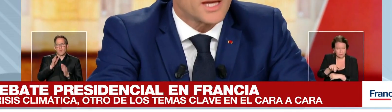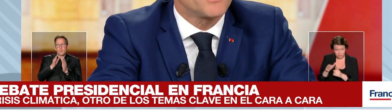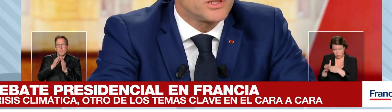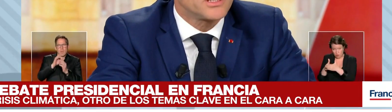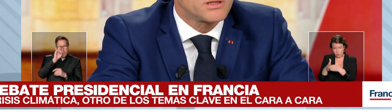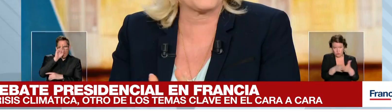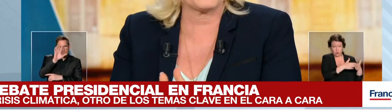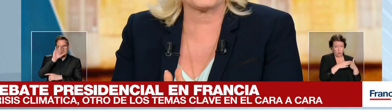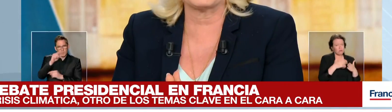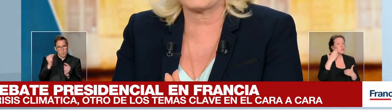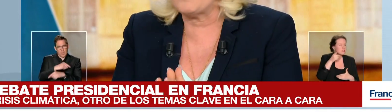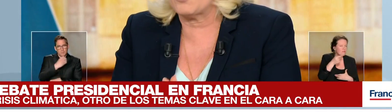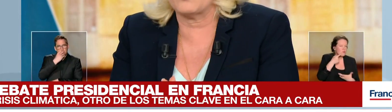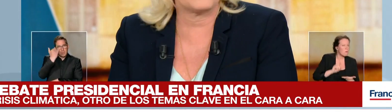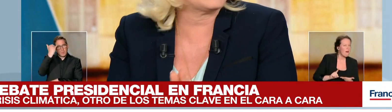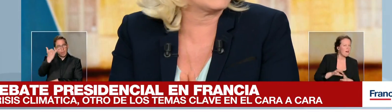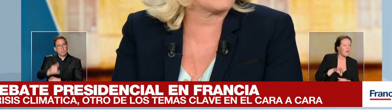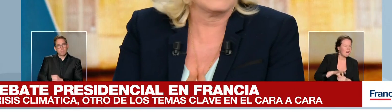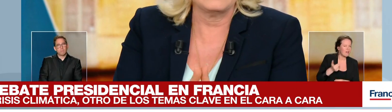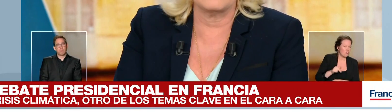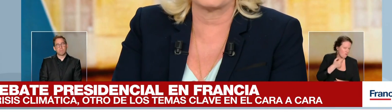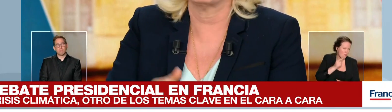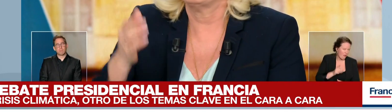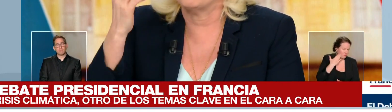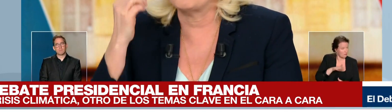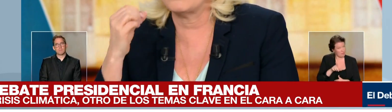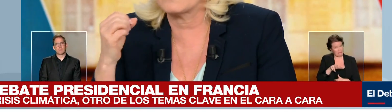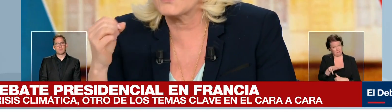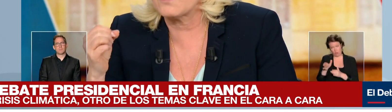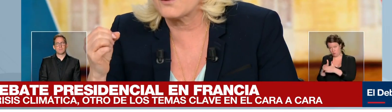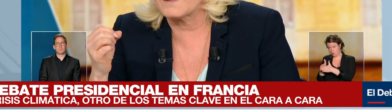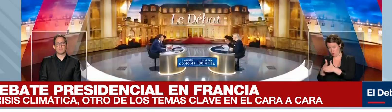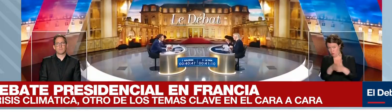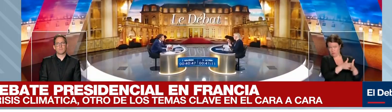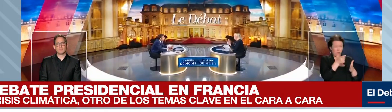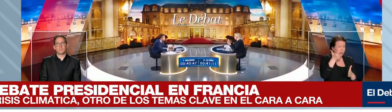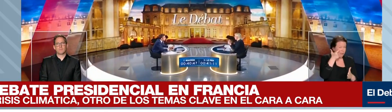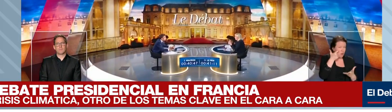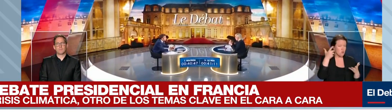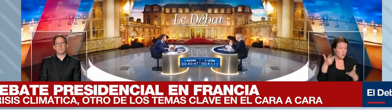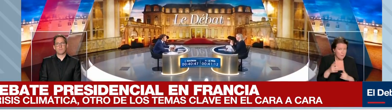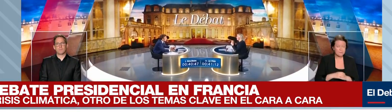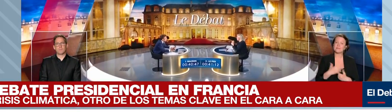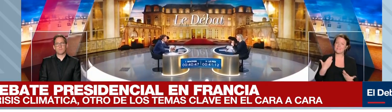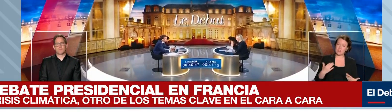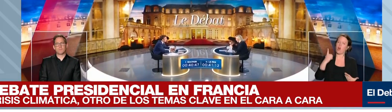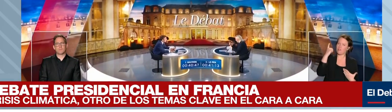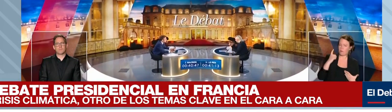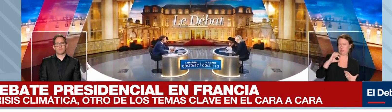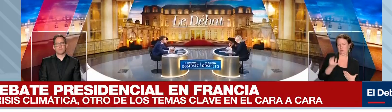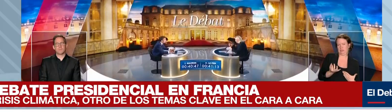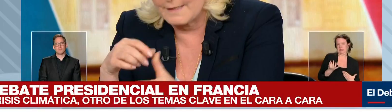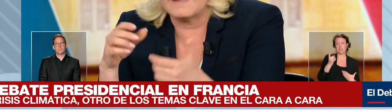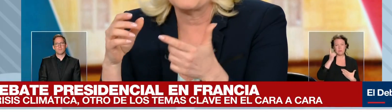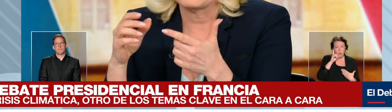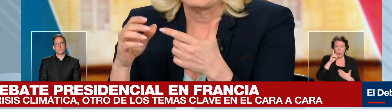gusta pedir la opinión de los franceses. Yo les preguntaré si quieren desmantelar estos parques eólicos, porque una